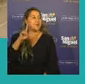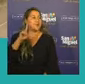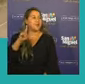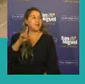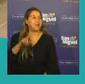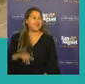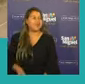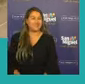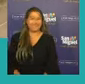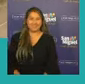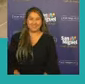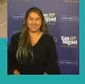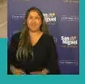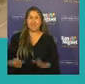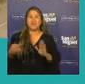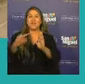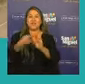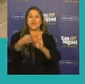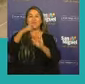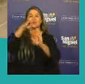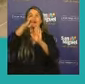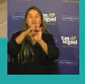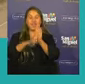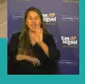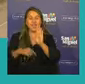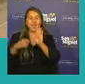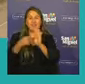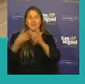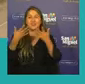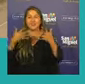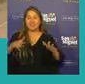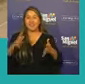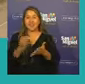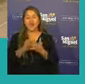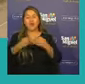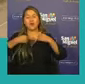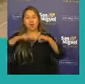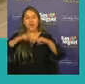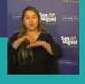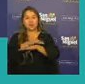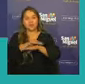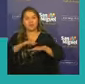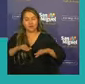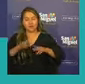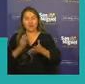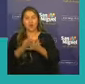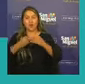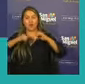Que es un proyecto que venía de arrastre, pero que logramos terminarlo, lo logramos refinanciar.